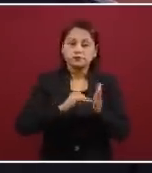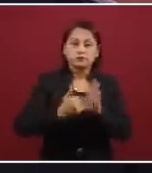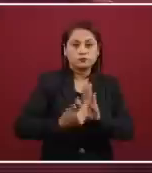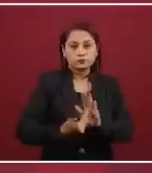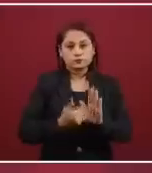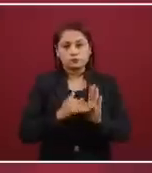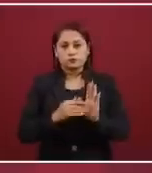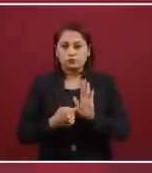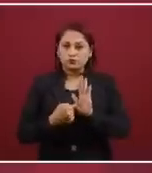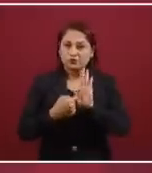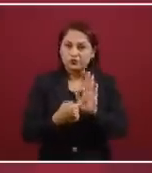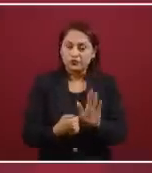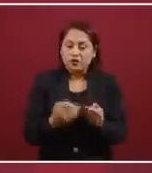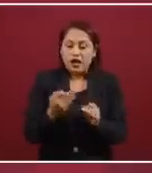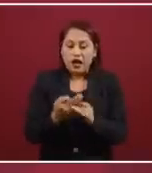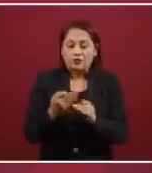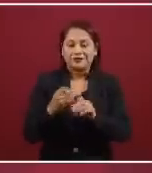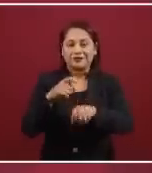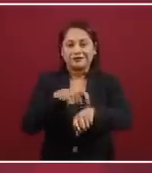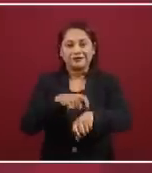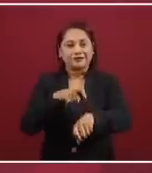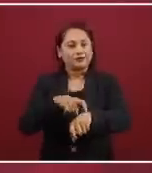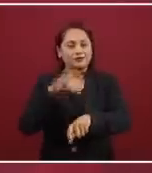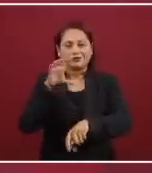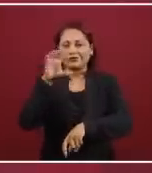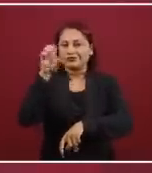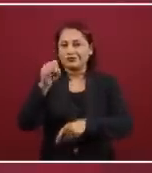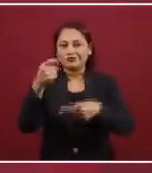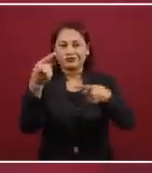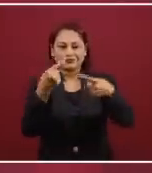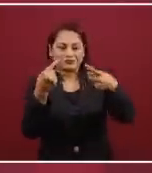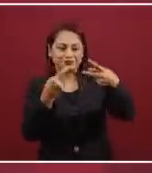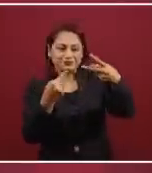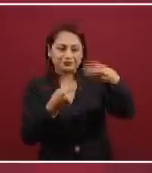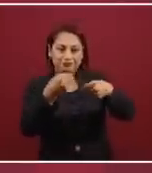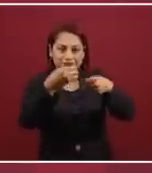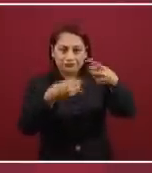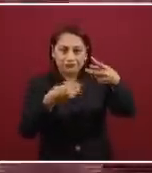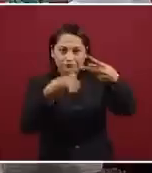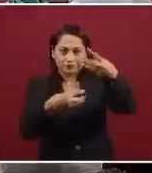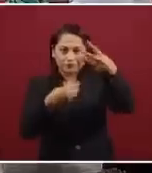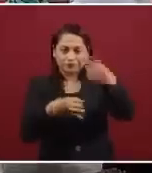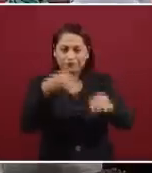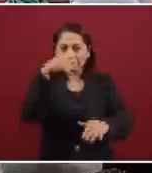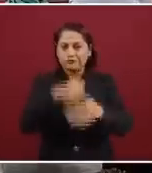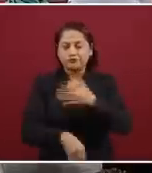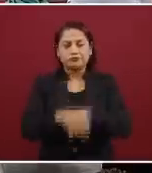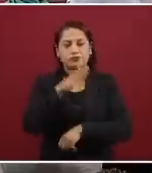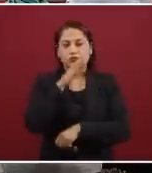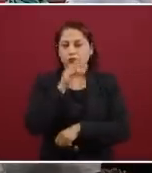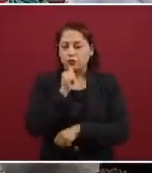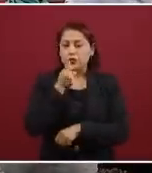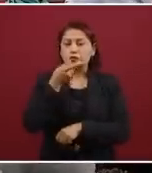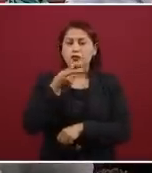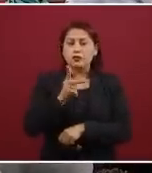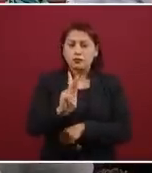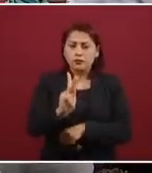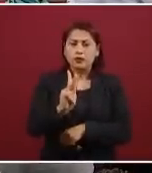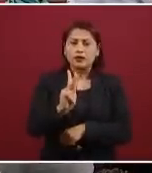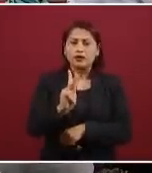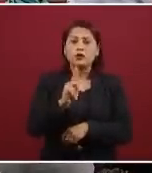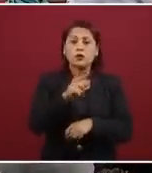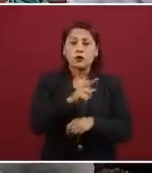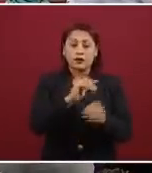para detallar cada una de las intervenciones, pero quiero destacar que las intervenciones además echan mano de los